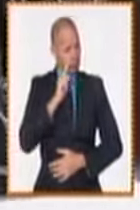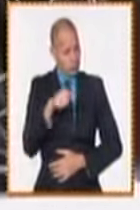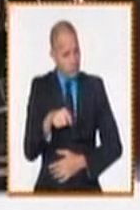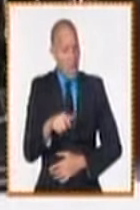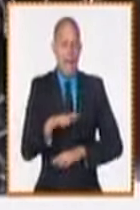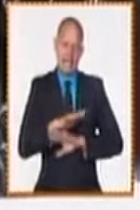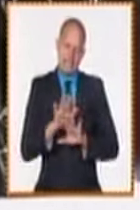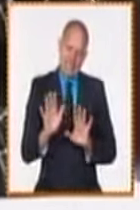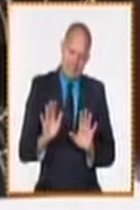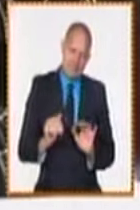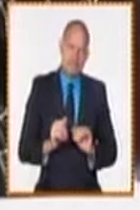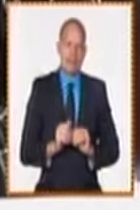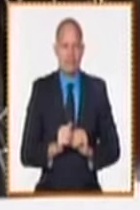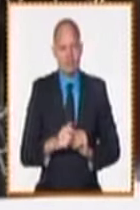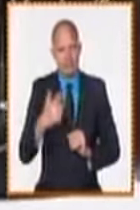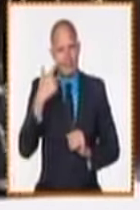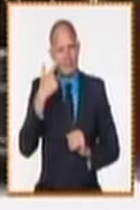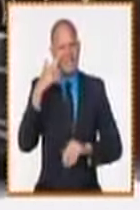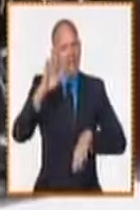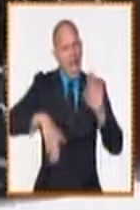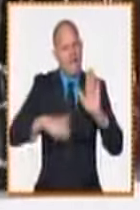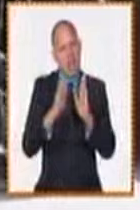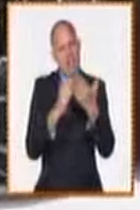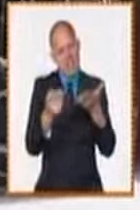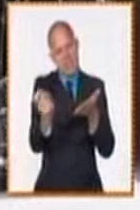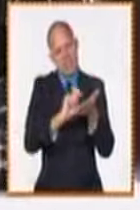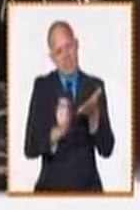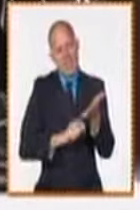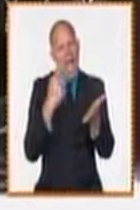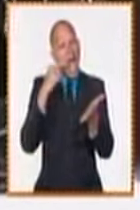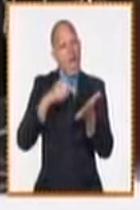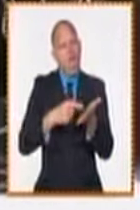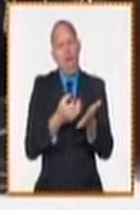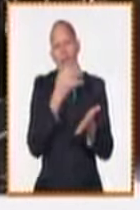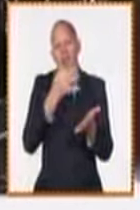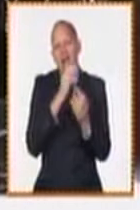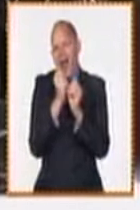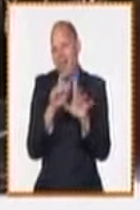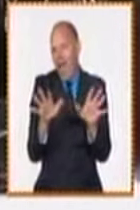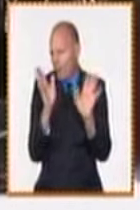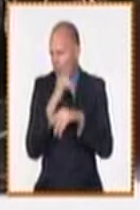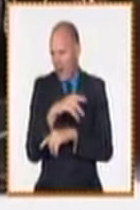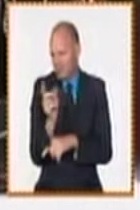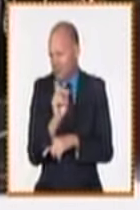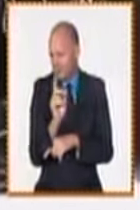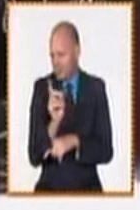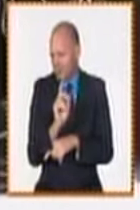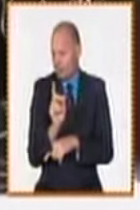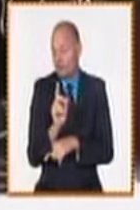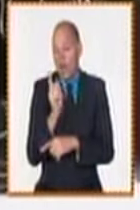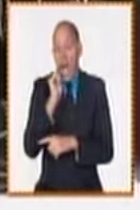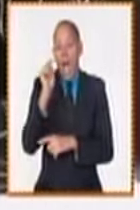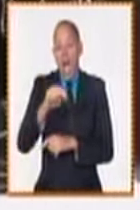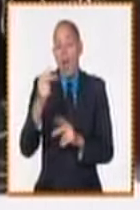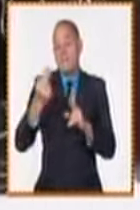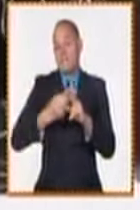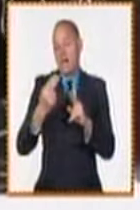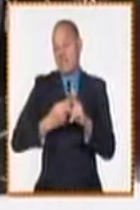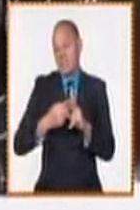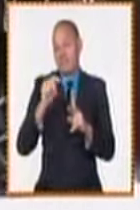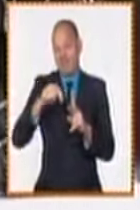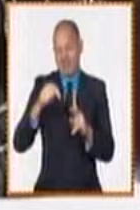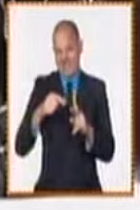porque a veces en algunos libros de texto esto no se aclara muy bien, porque en Bayamo están coexistiendo dos gobiernos. El